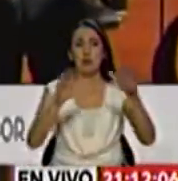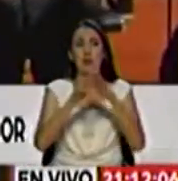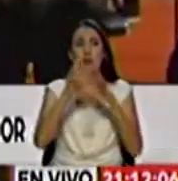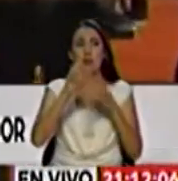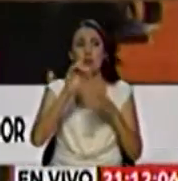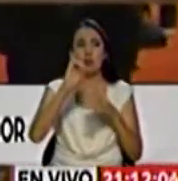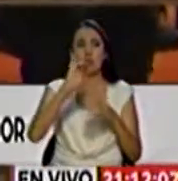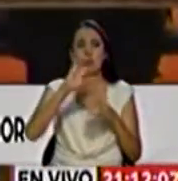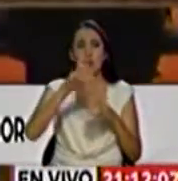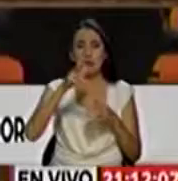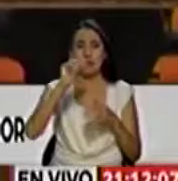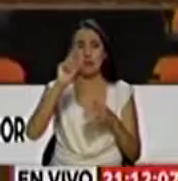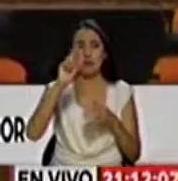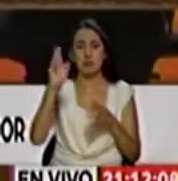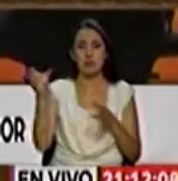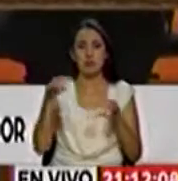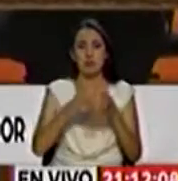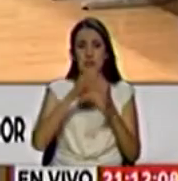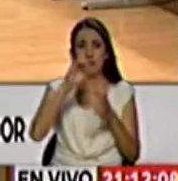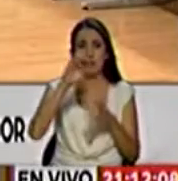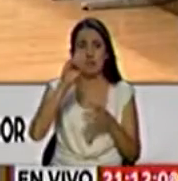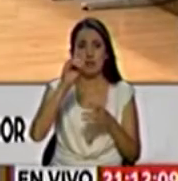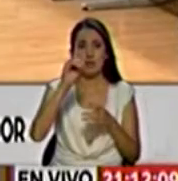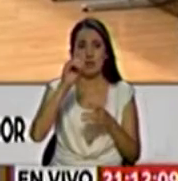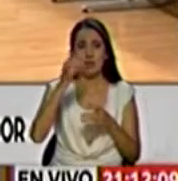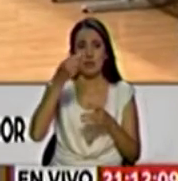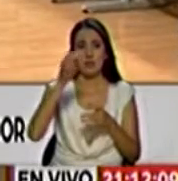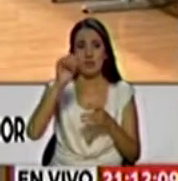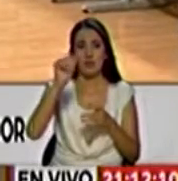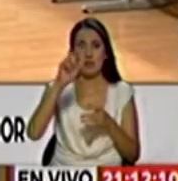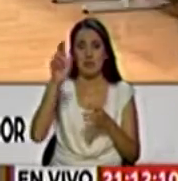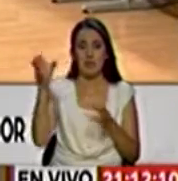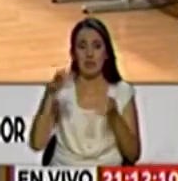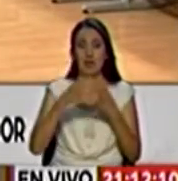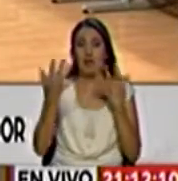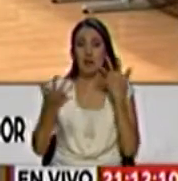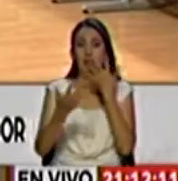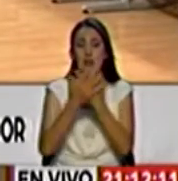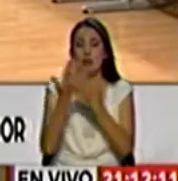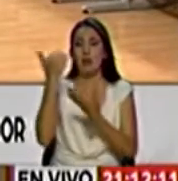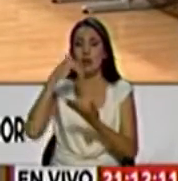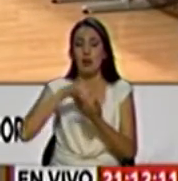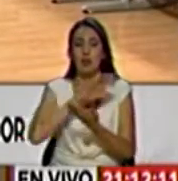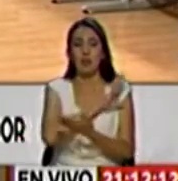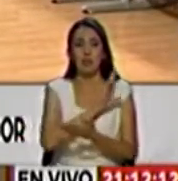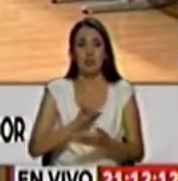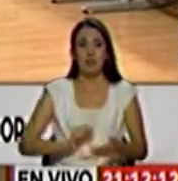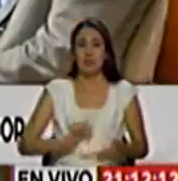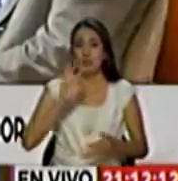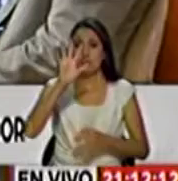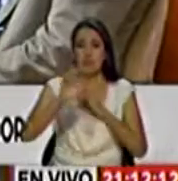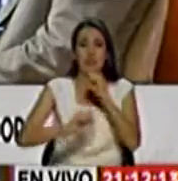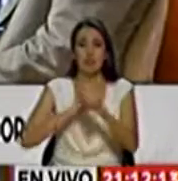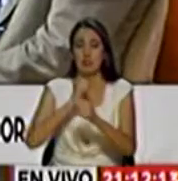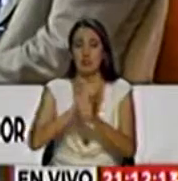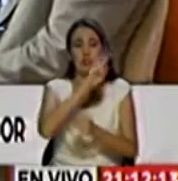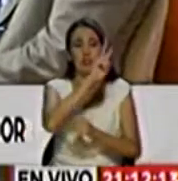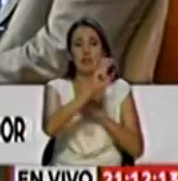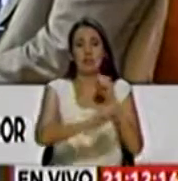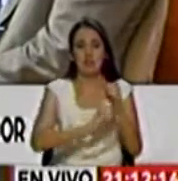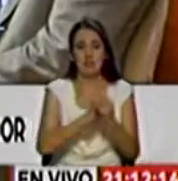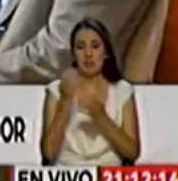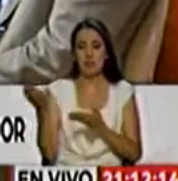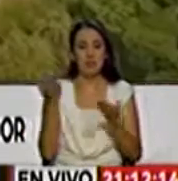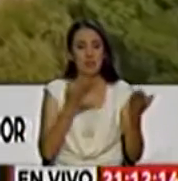Villagómez, Daniela Camacho y Edgar Flores, ratificó la pena privativa de libertad de 5 años para autores y de 2 años 6 meses